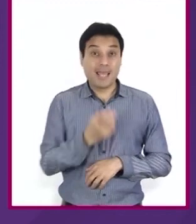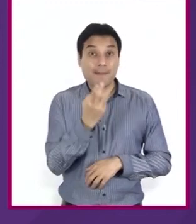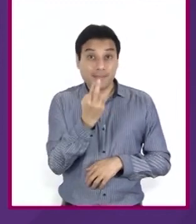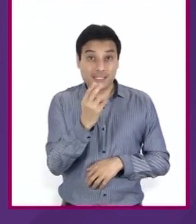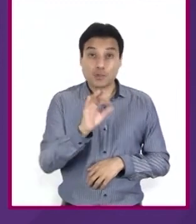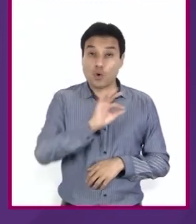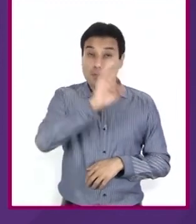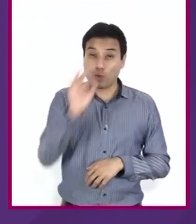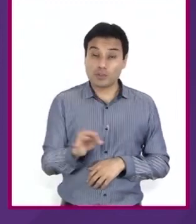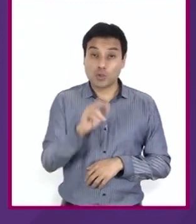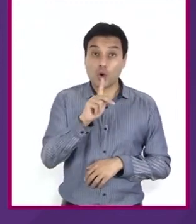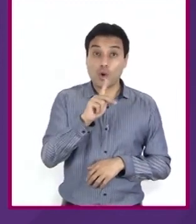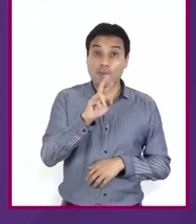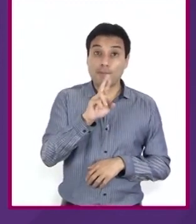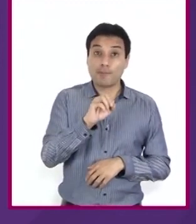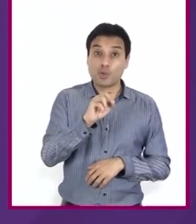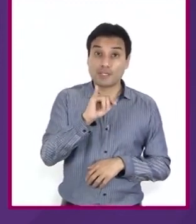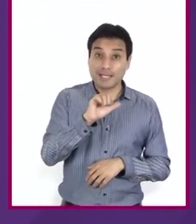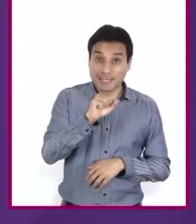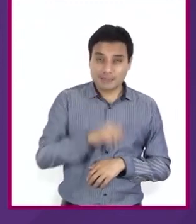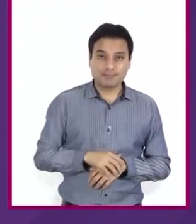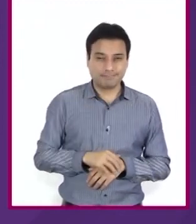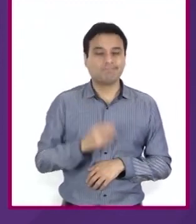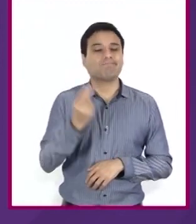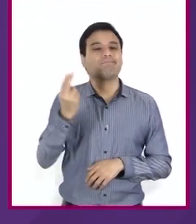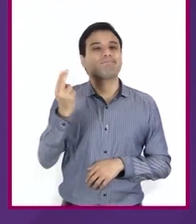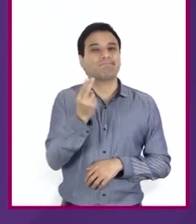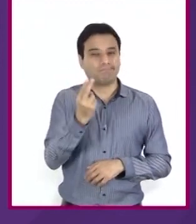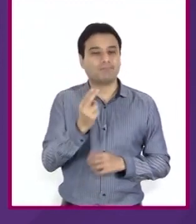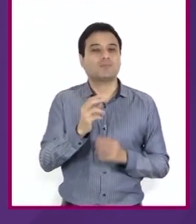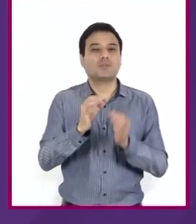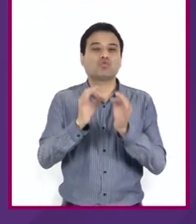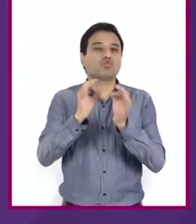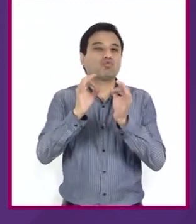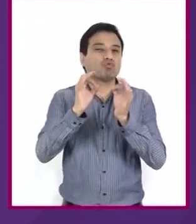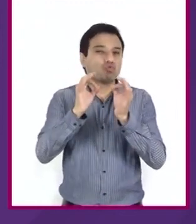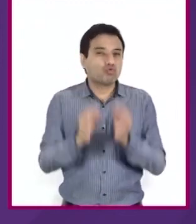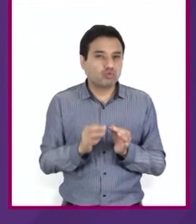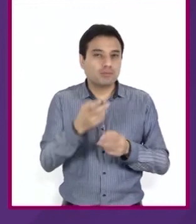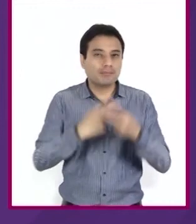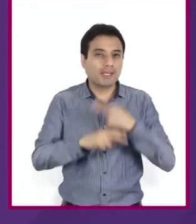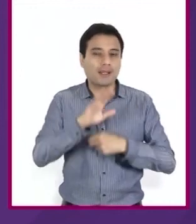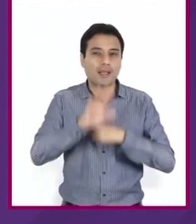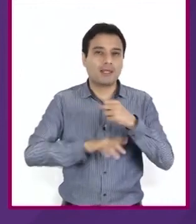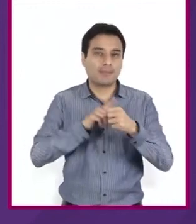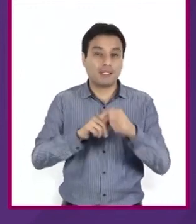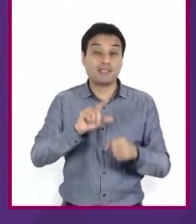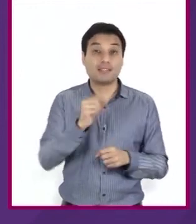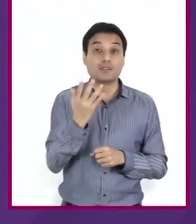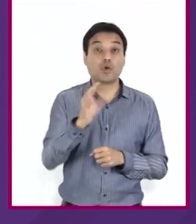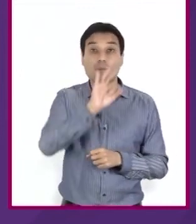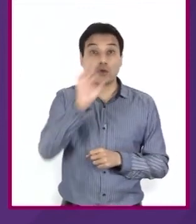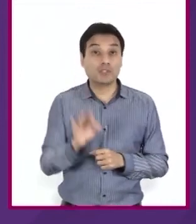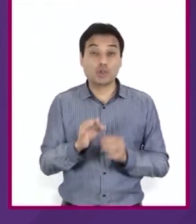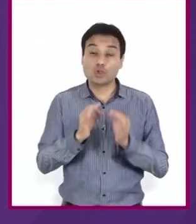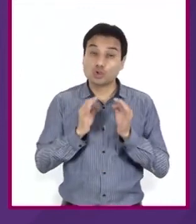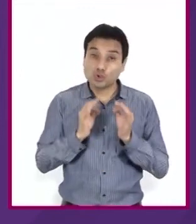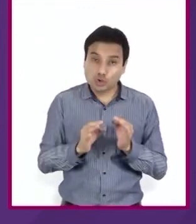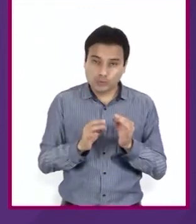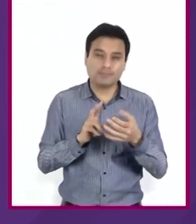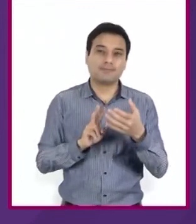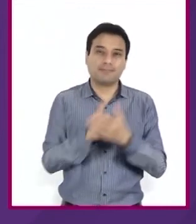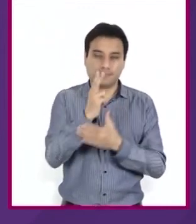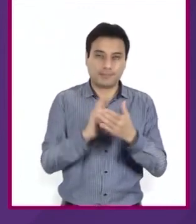de las proteínas que ingerimos sean de origen animal y que el otro 75% provenga de alimentos